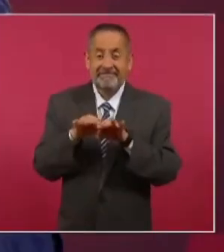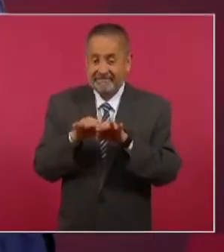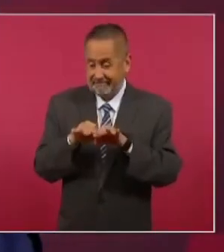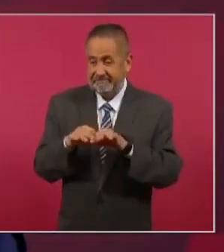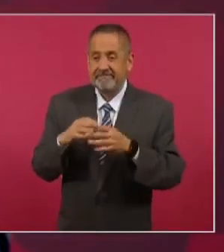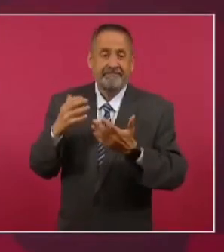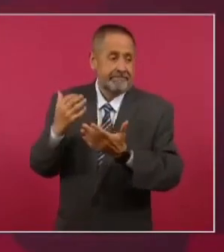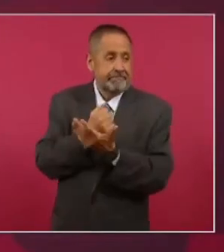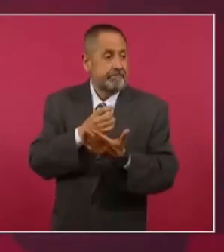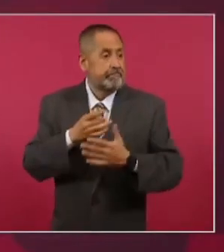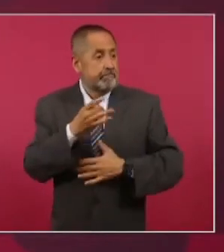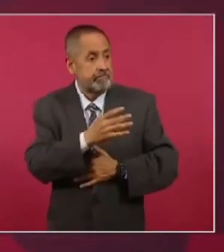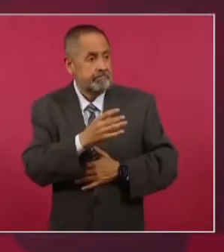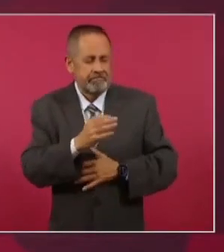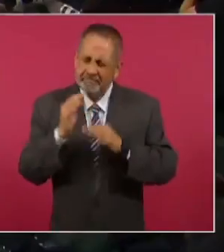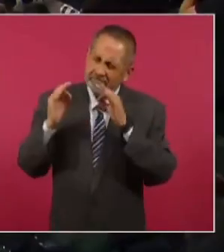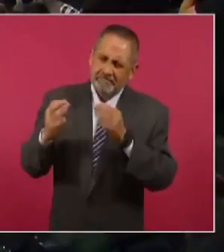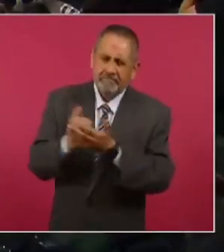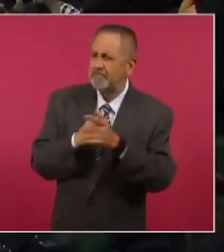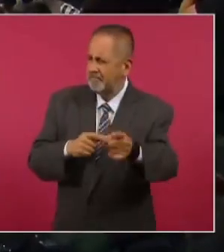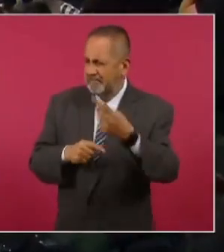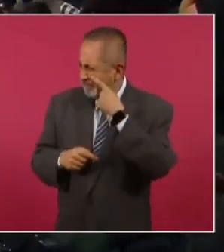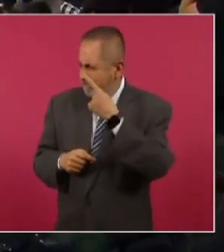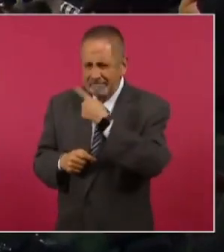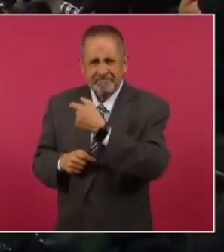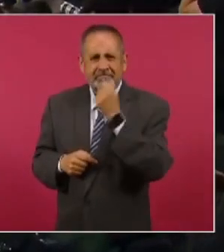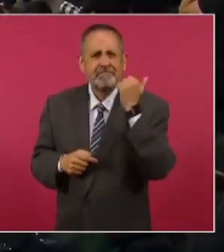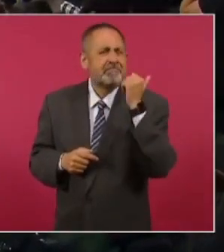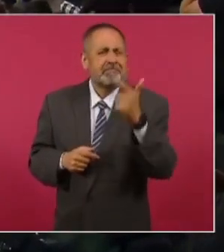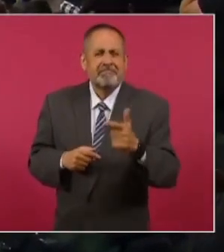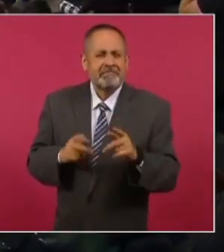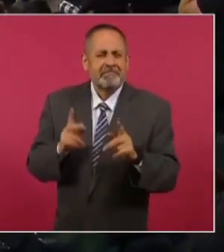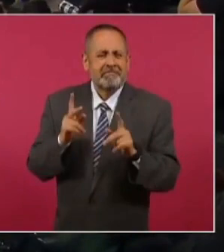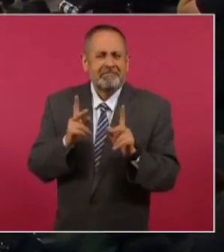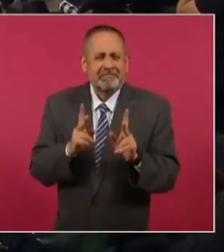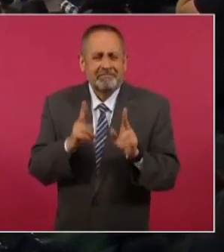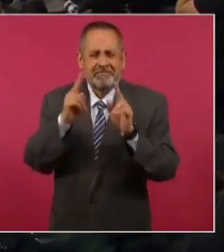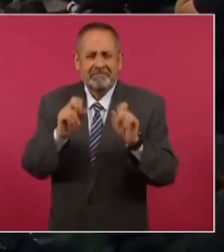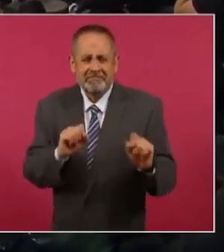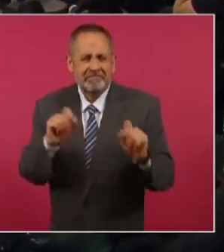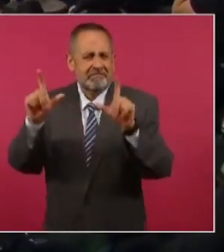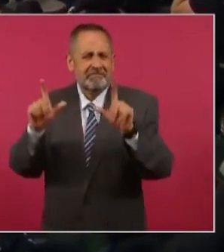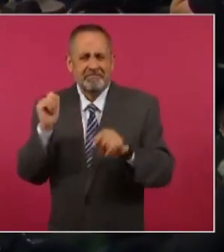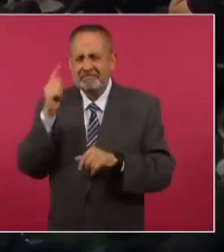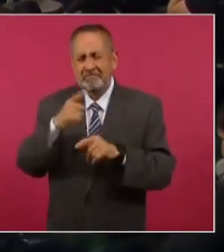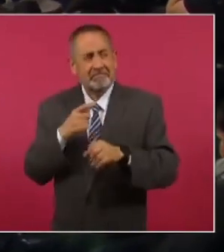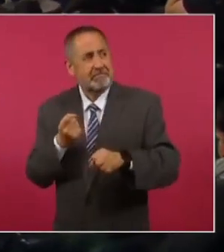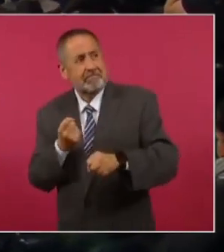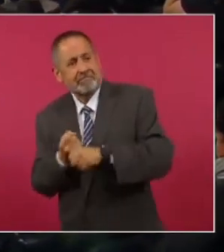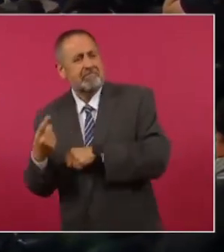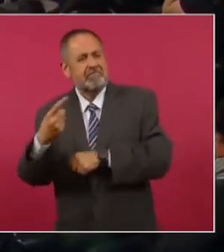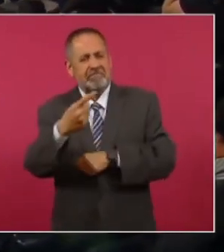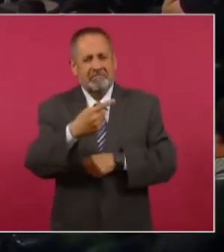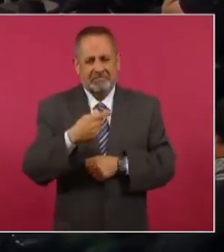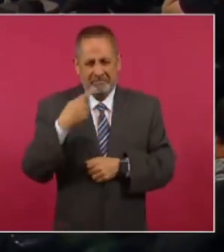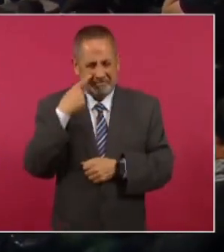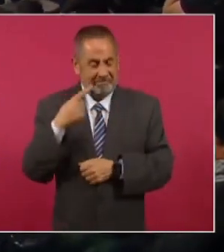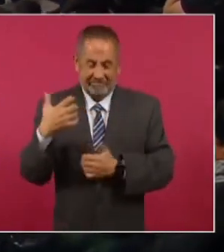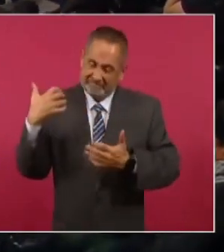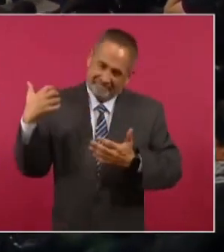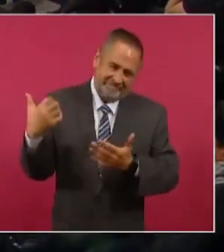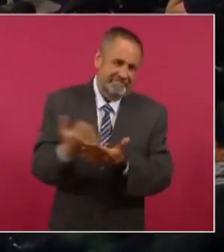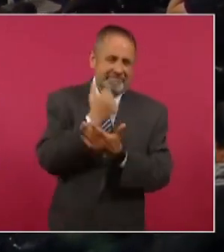importante y lo ganamos no tienes por ahí algún fragmento para ver lo que